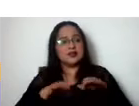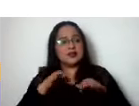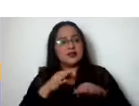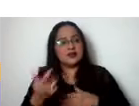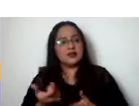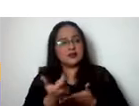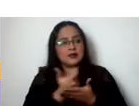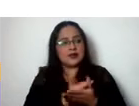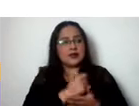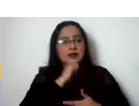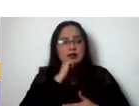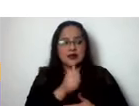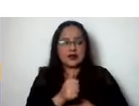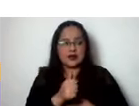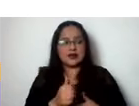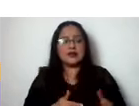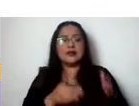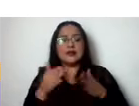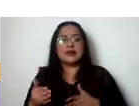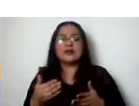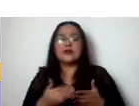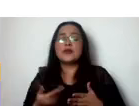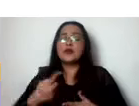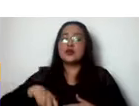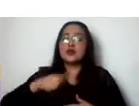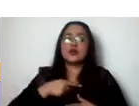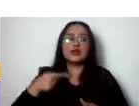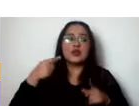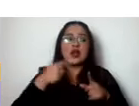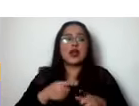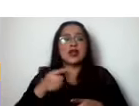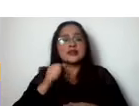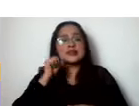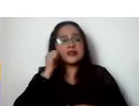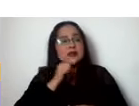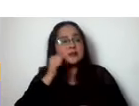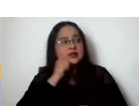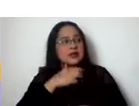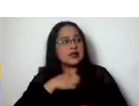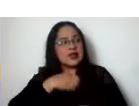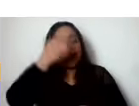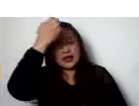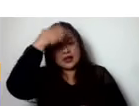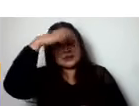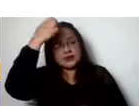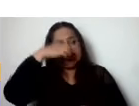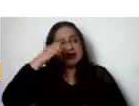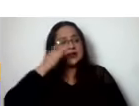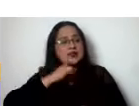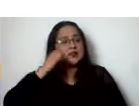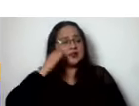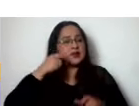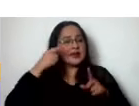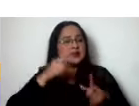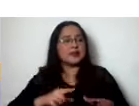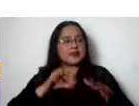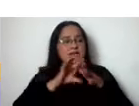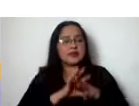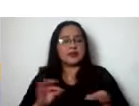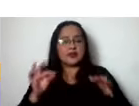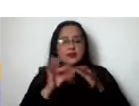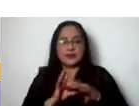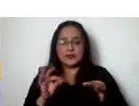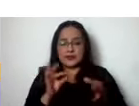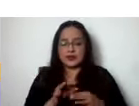pues todas las personas estamos siempre hablando desde un lugar específico, seamos lo que seamos en cuanto a